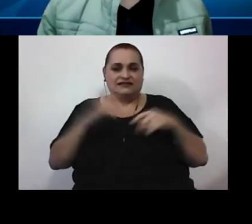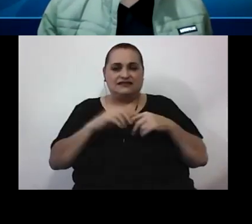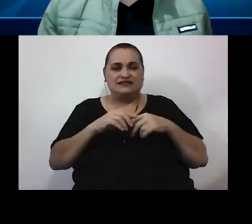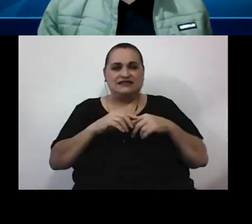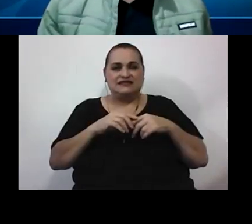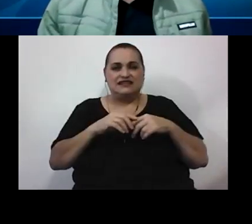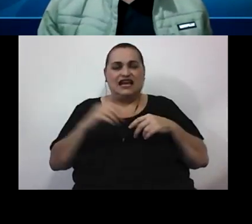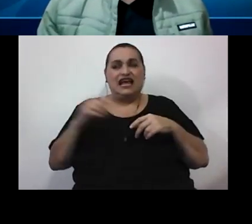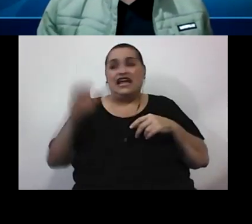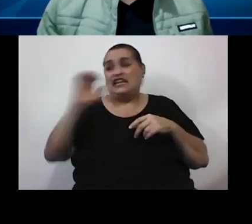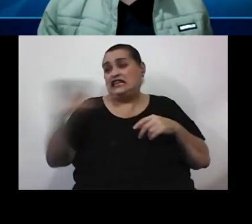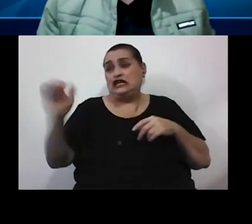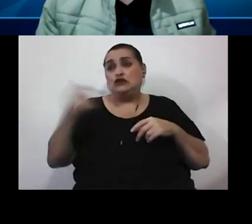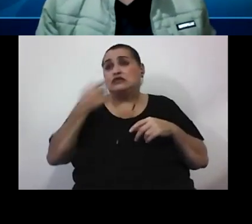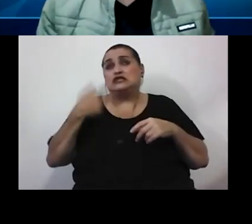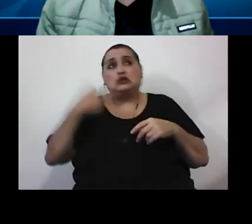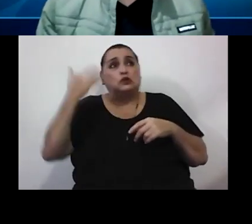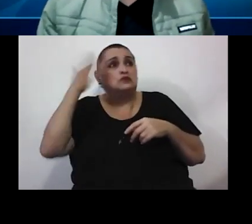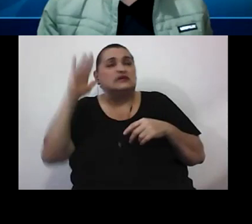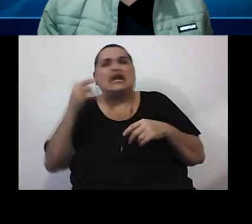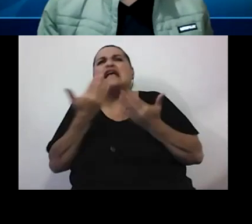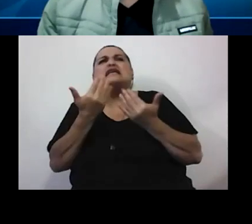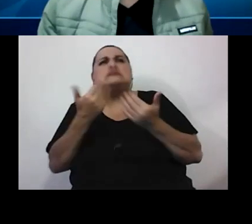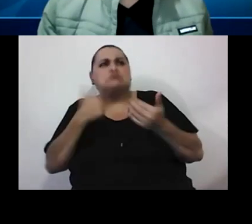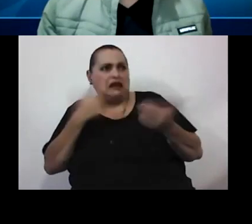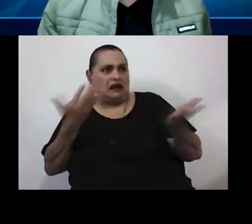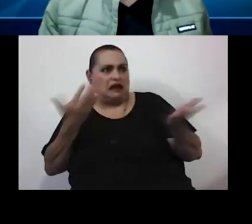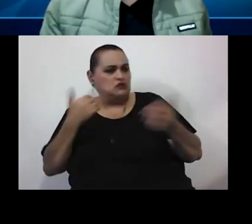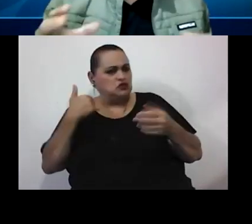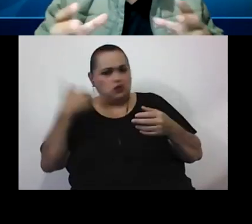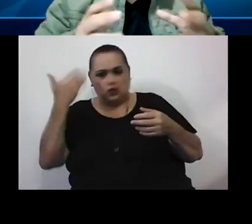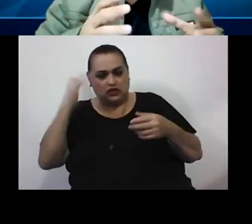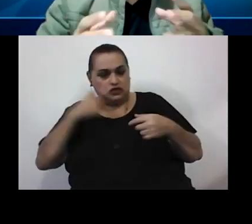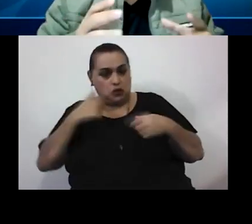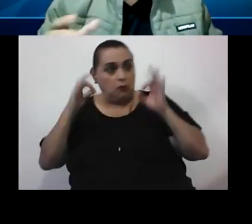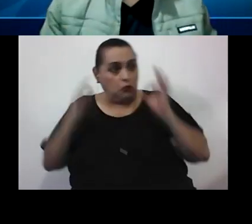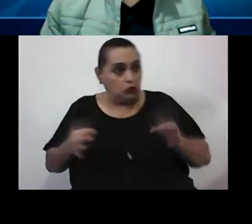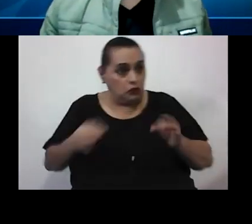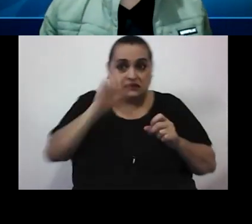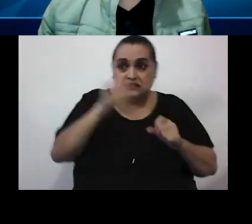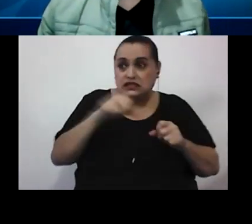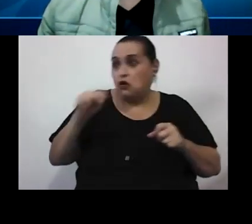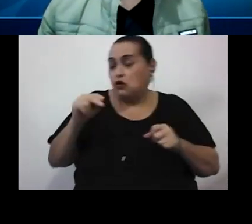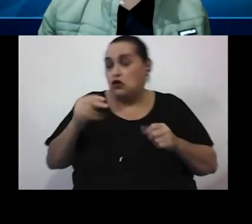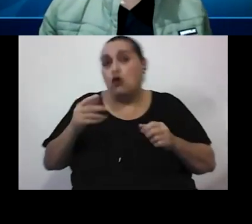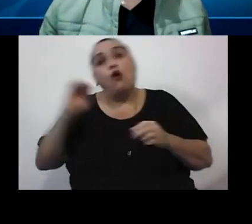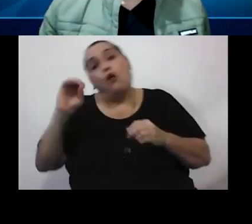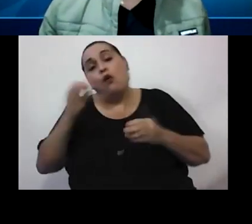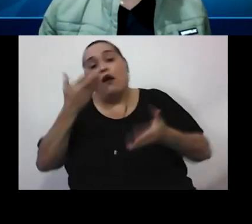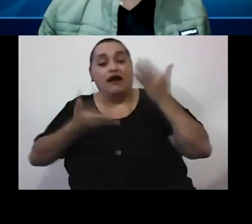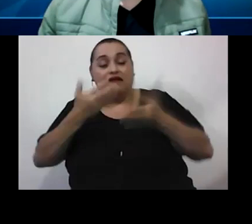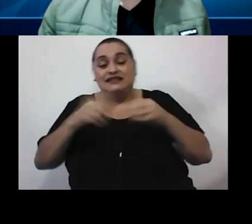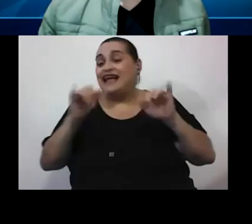mí. O yo no sé si yo me estoy portando bien. O a veces cuando estamos haciendo actividades de juegos en terapia